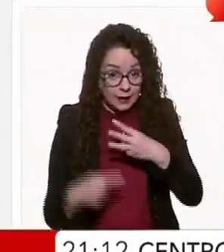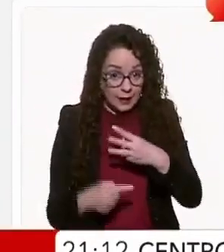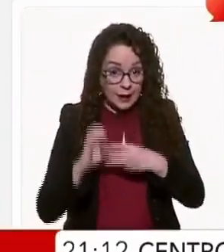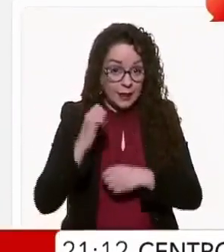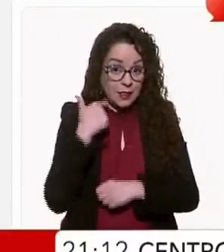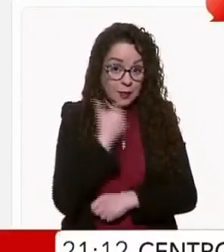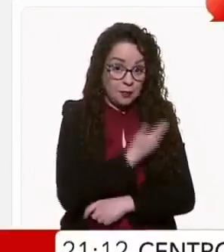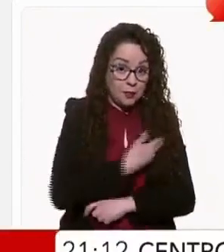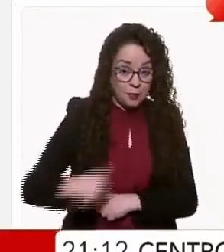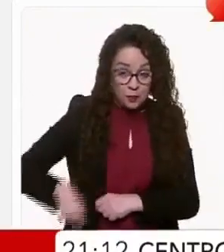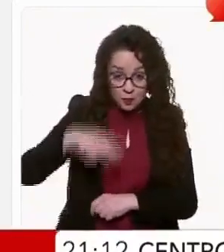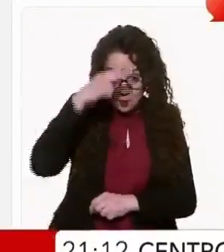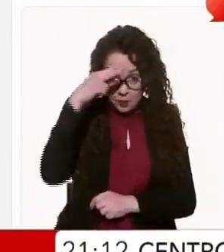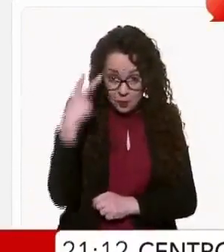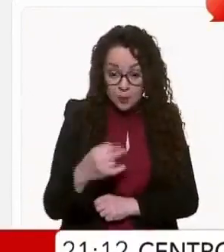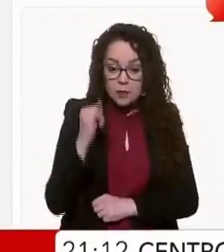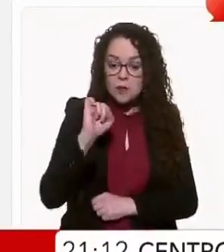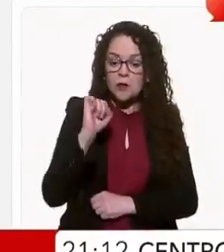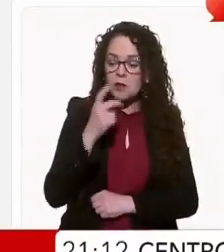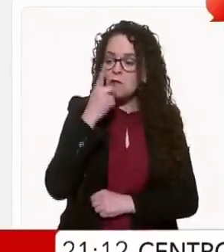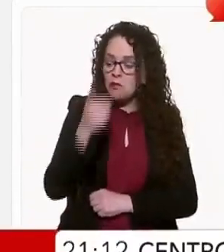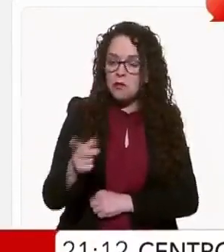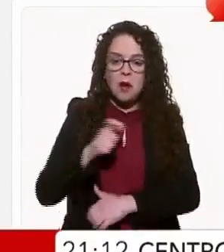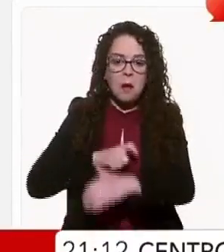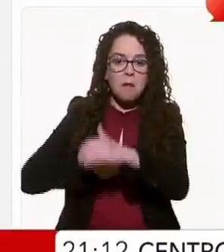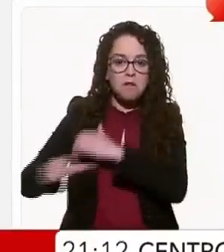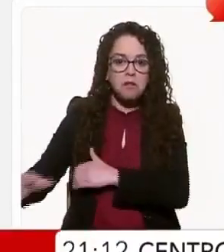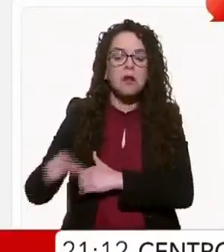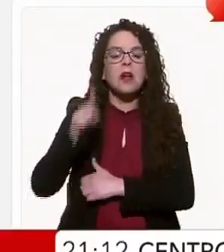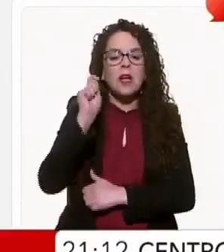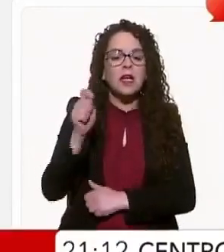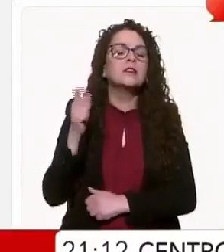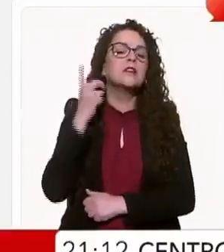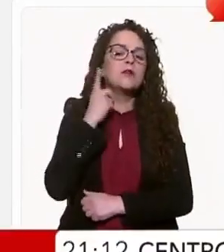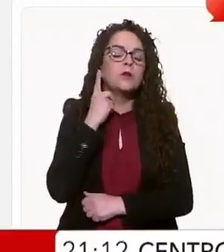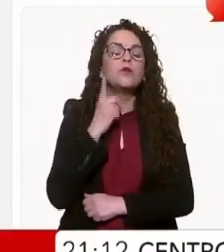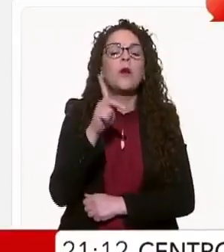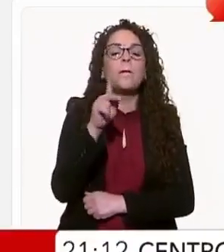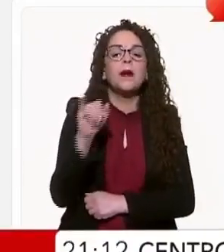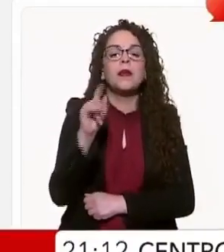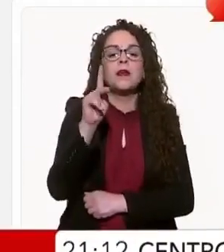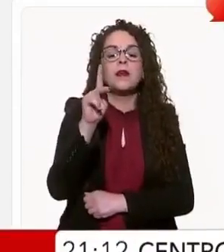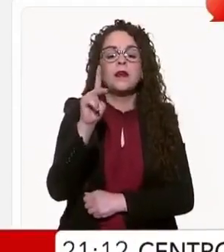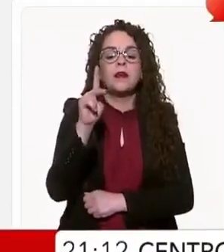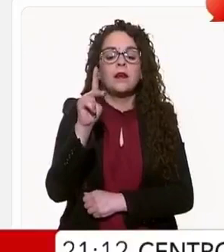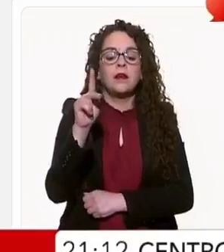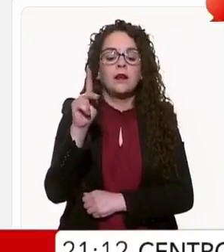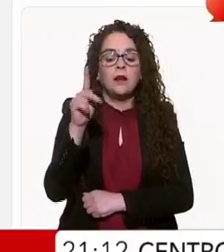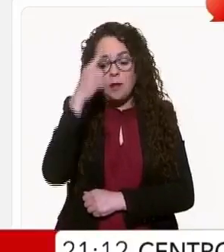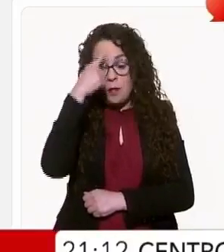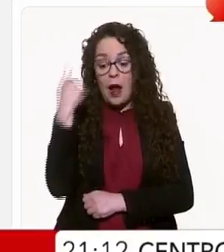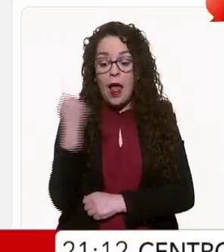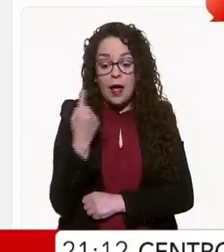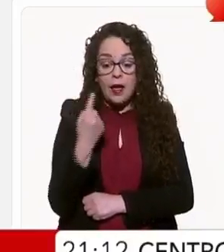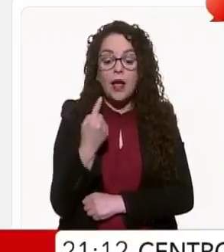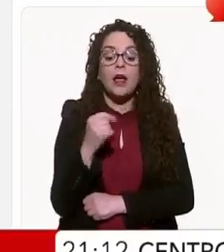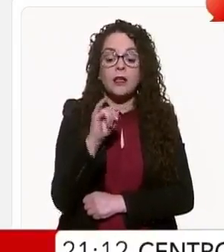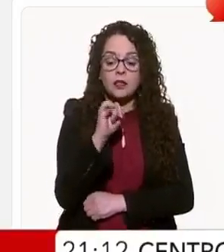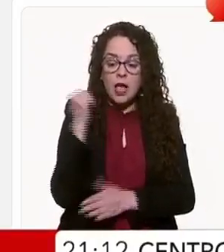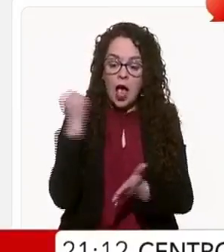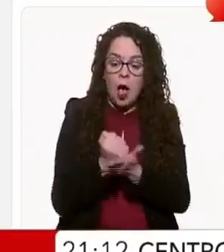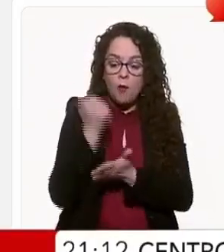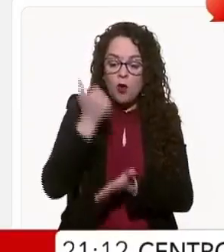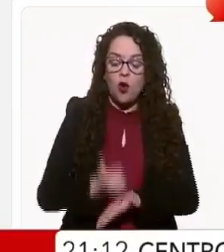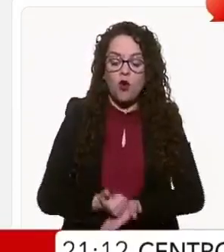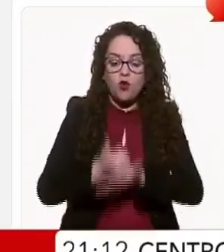de sobornos a legisladores del PAN y del PRI para que en el sexenio de Peña Nieto aprobaran la reforma